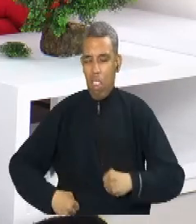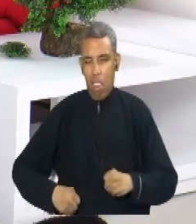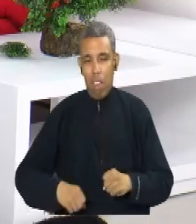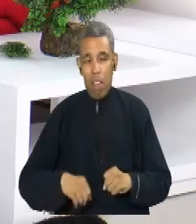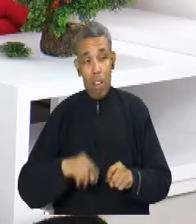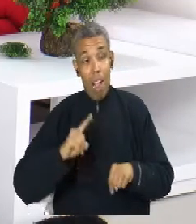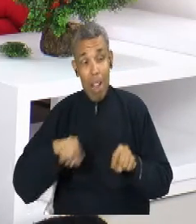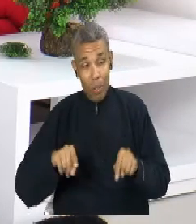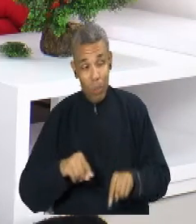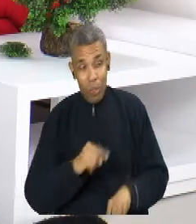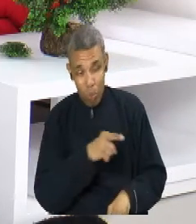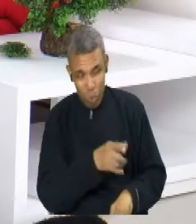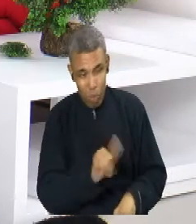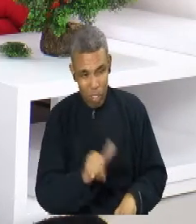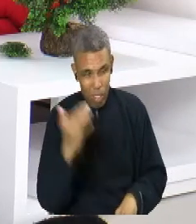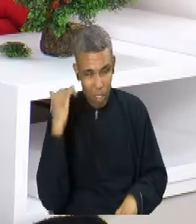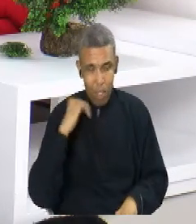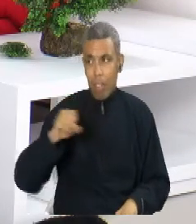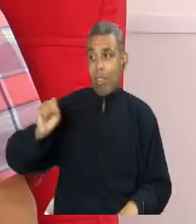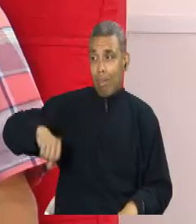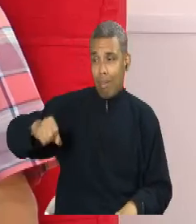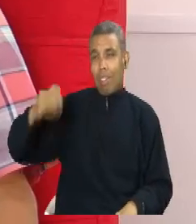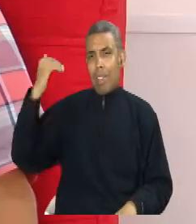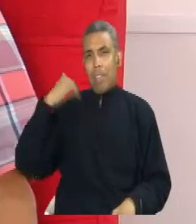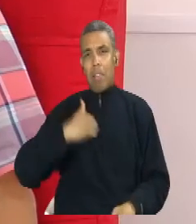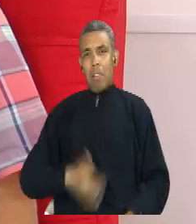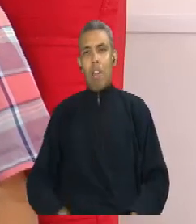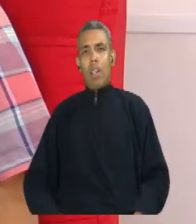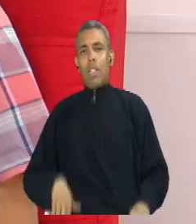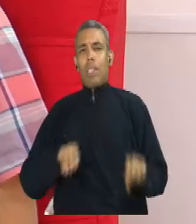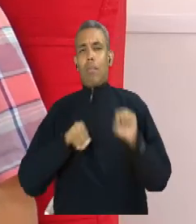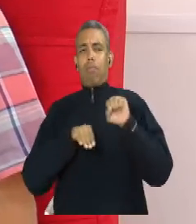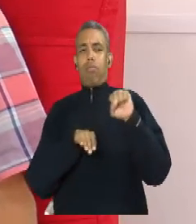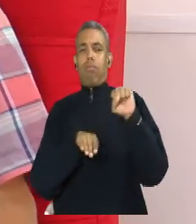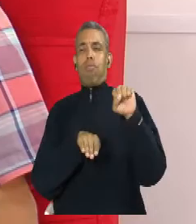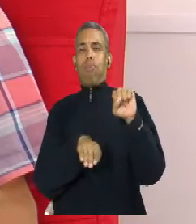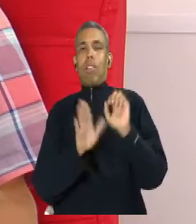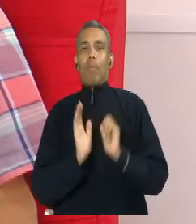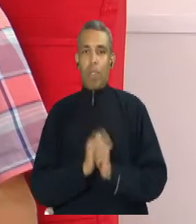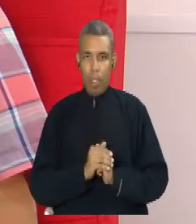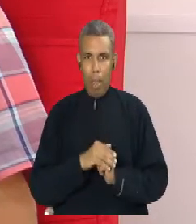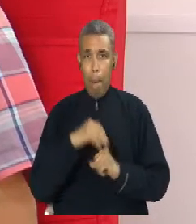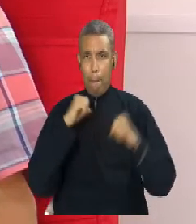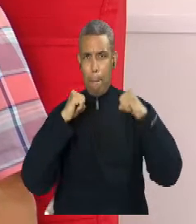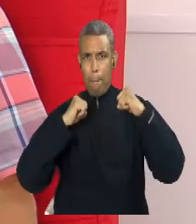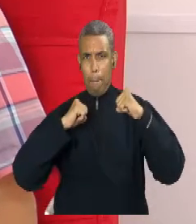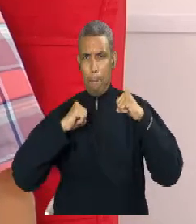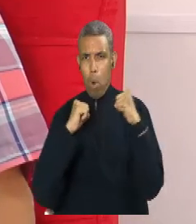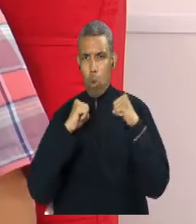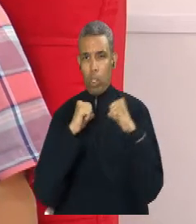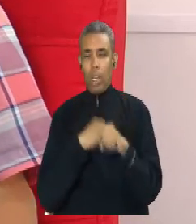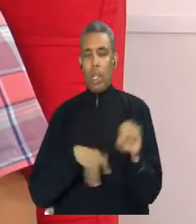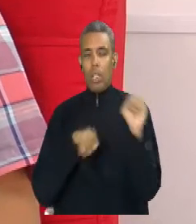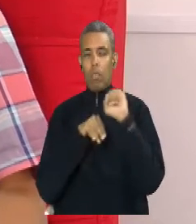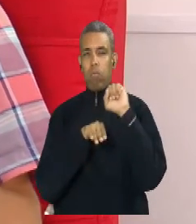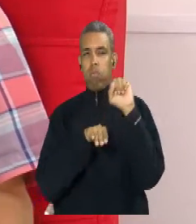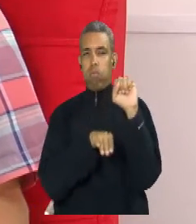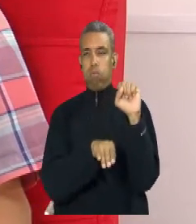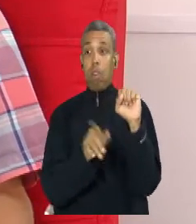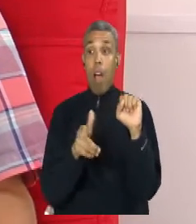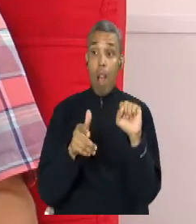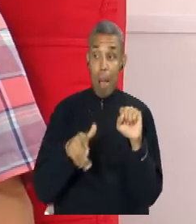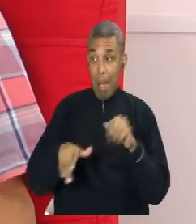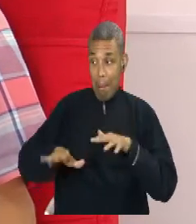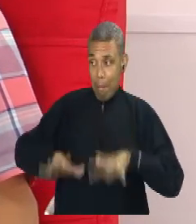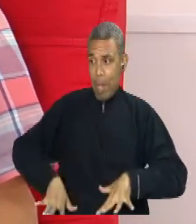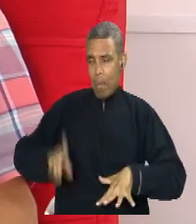que veníamos por la autopista norte en bogotá y entramos a un asadero previamente habíamos estado como